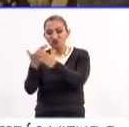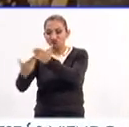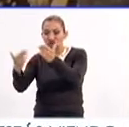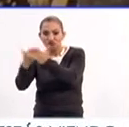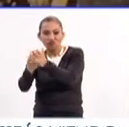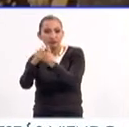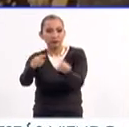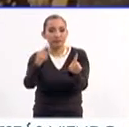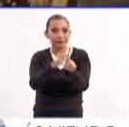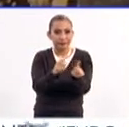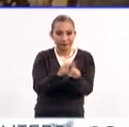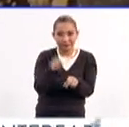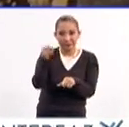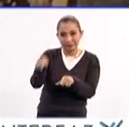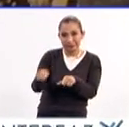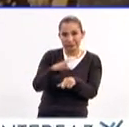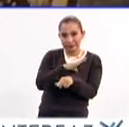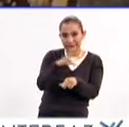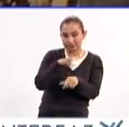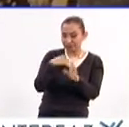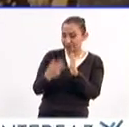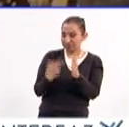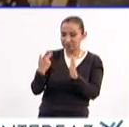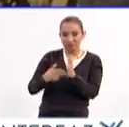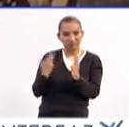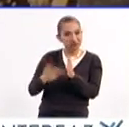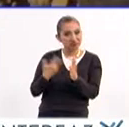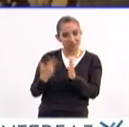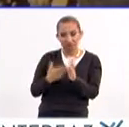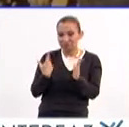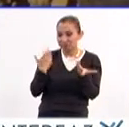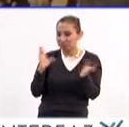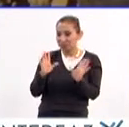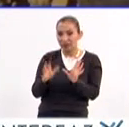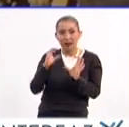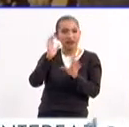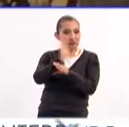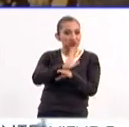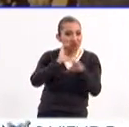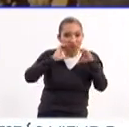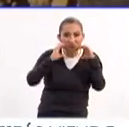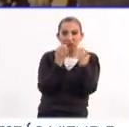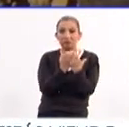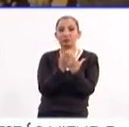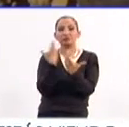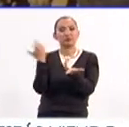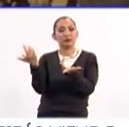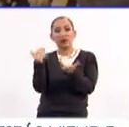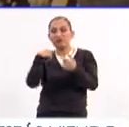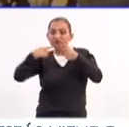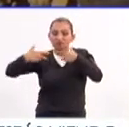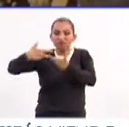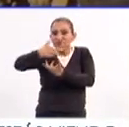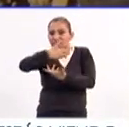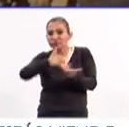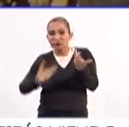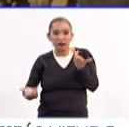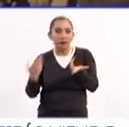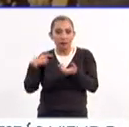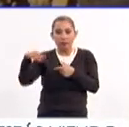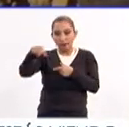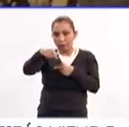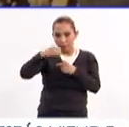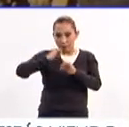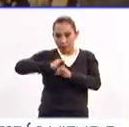talleres que se dan permanentemente, cineclub también, con debate, dado por